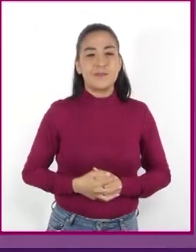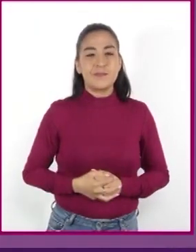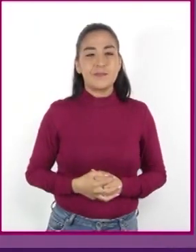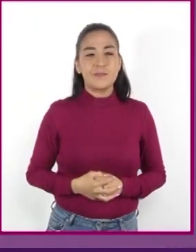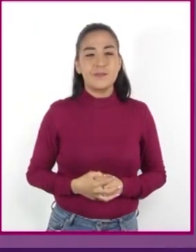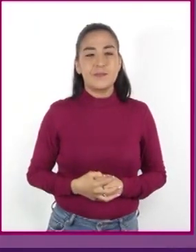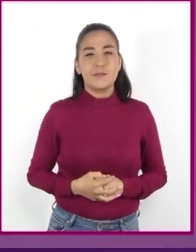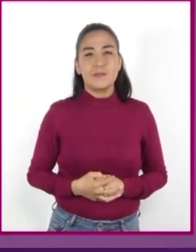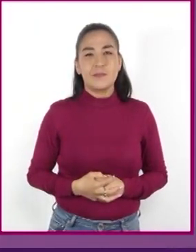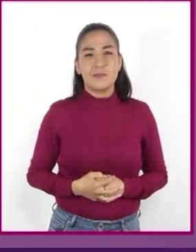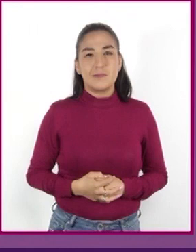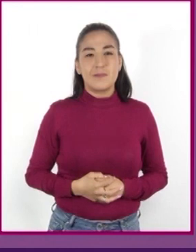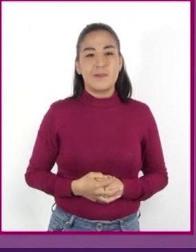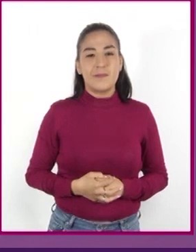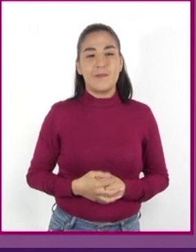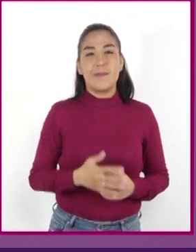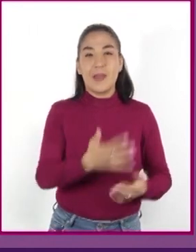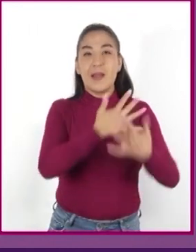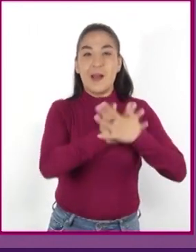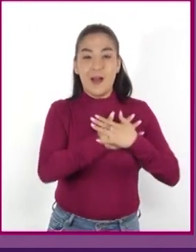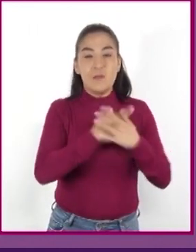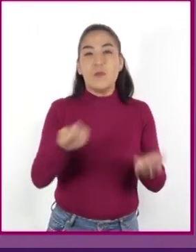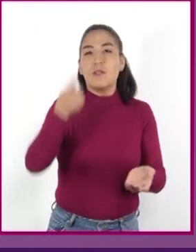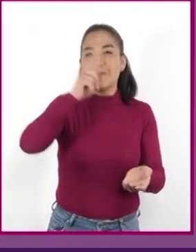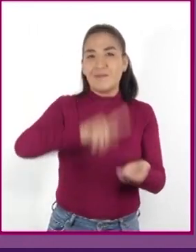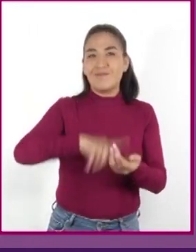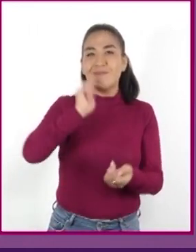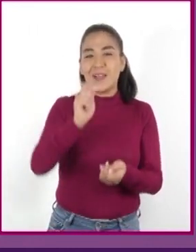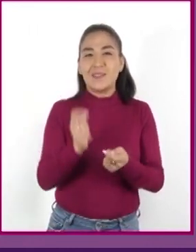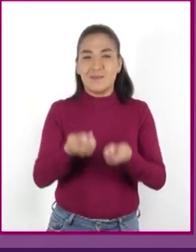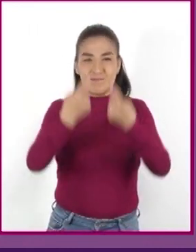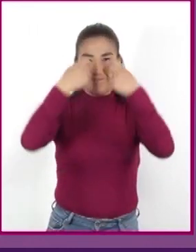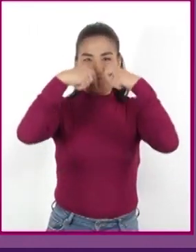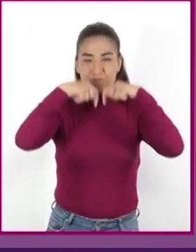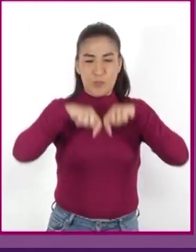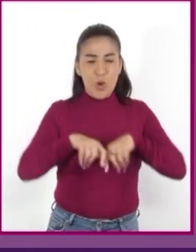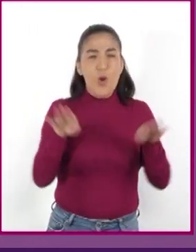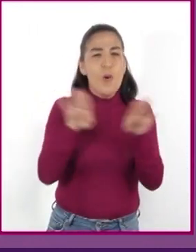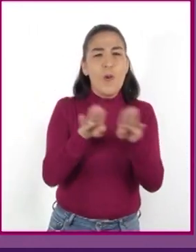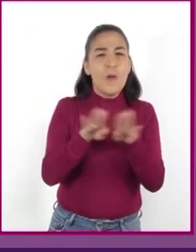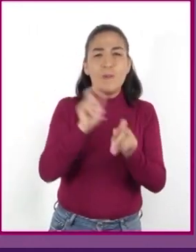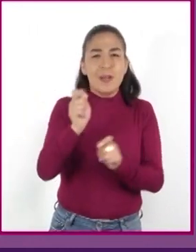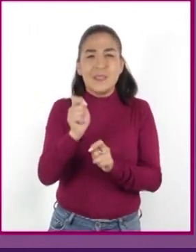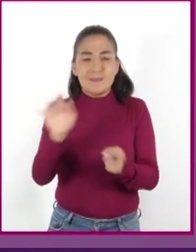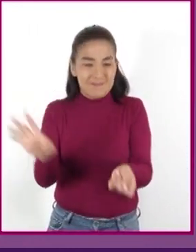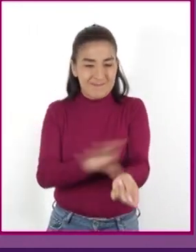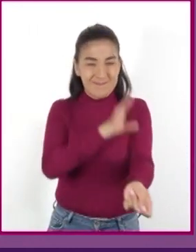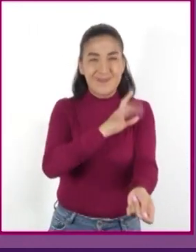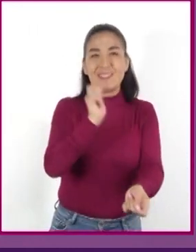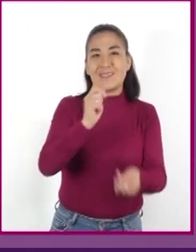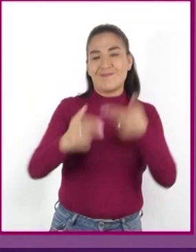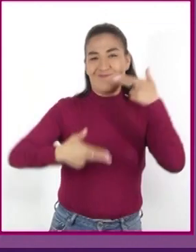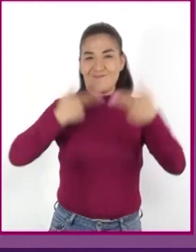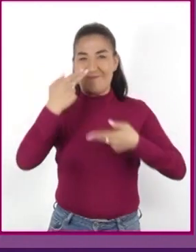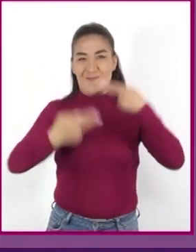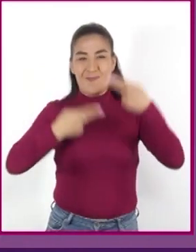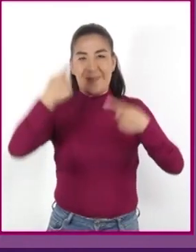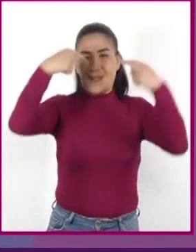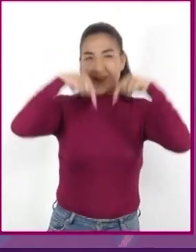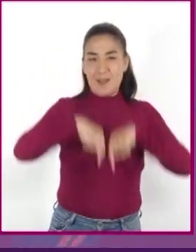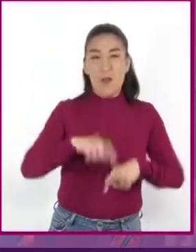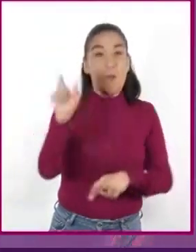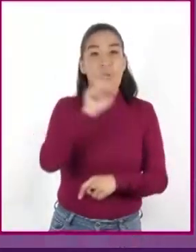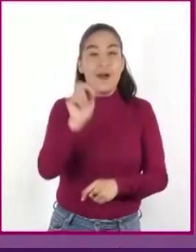El amor entra por la nariz, provocando una serie de reacciones químicas ocasionadas por las feromonas. Cuando